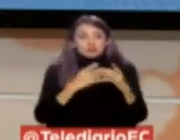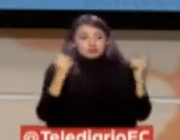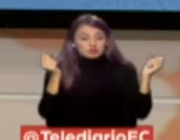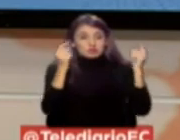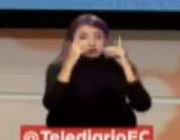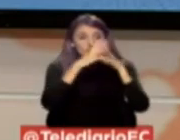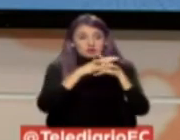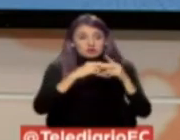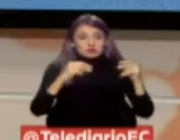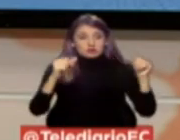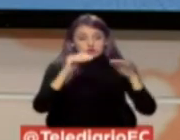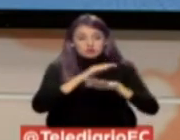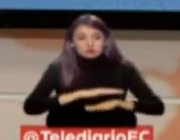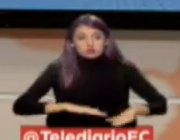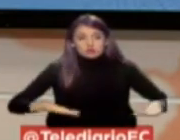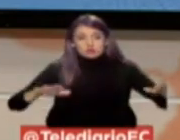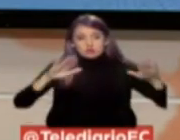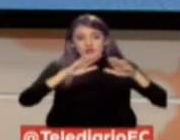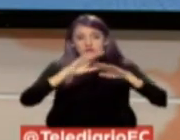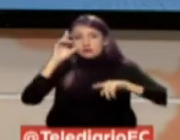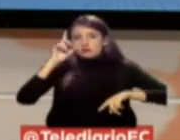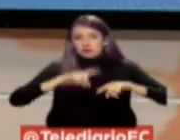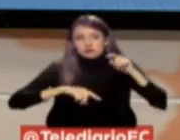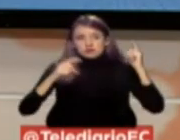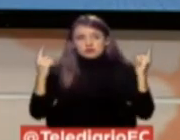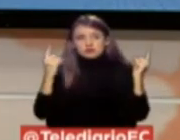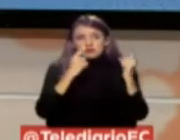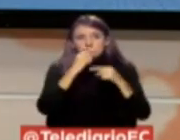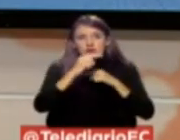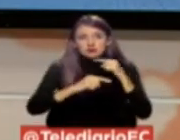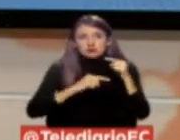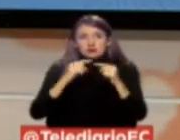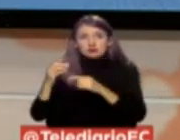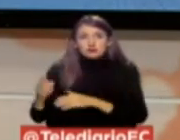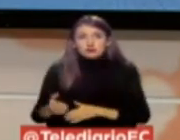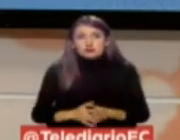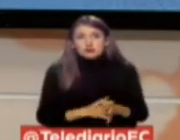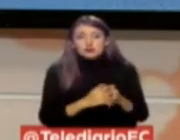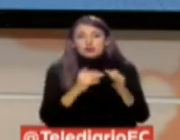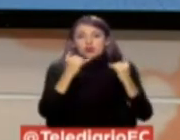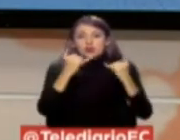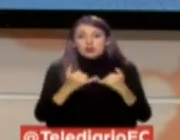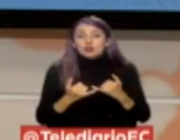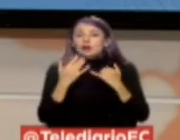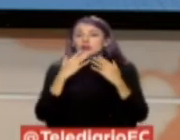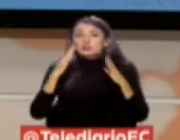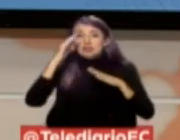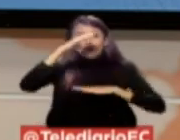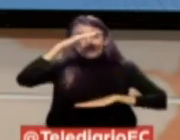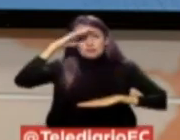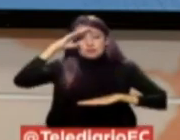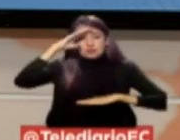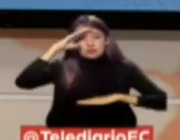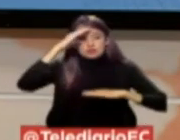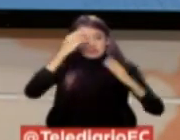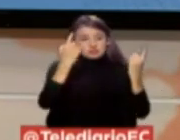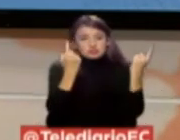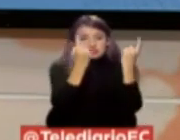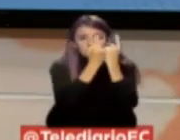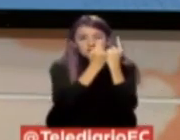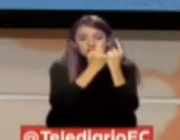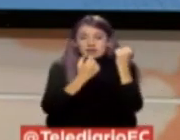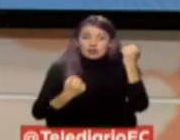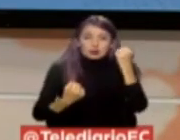una solución. Sin embargo, eso no es excusa, los policías tenían que haber actuado. Repito que tienen aquellos policías en una situación como esa, tienen todo